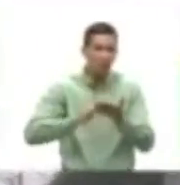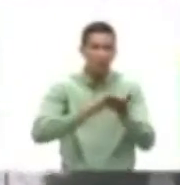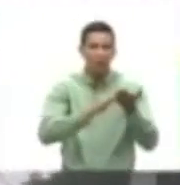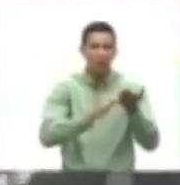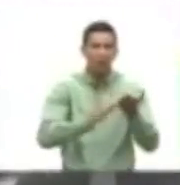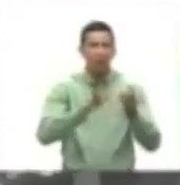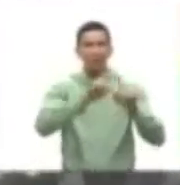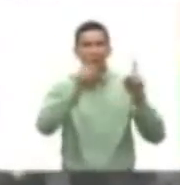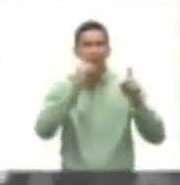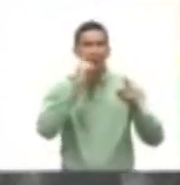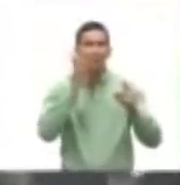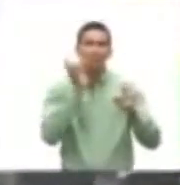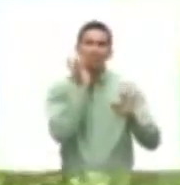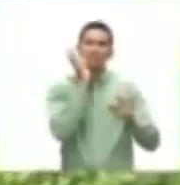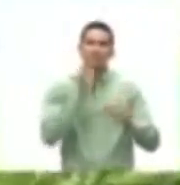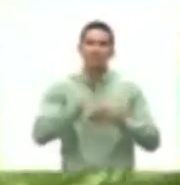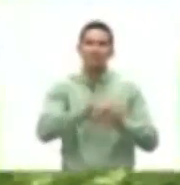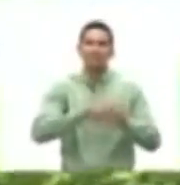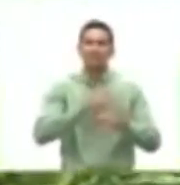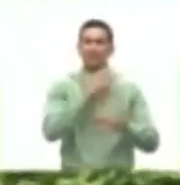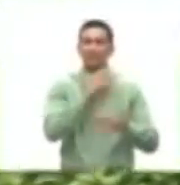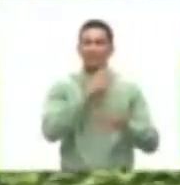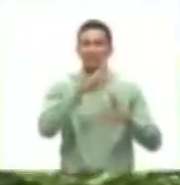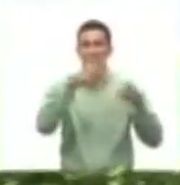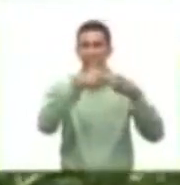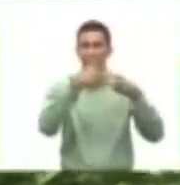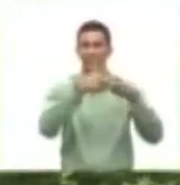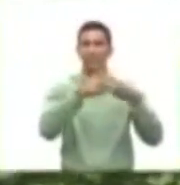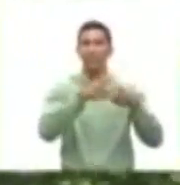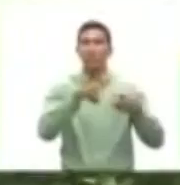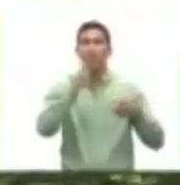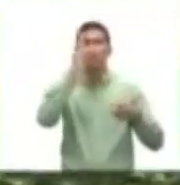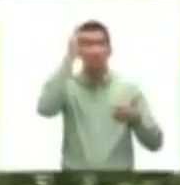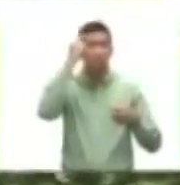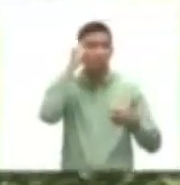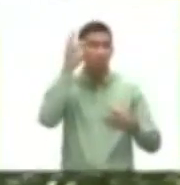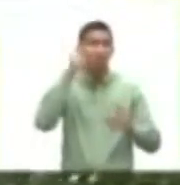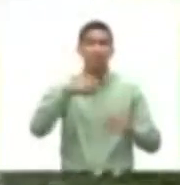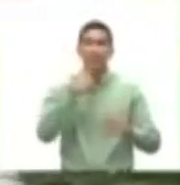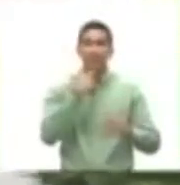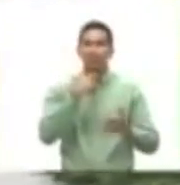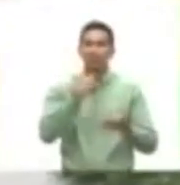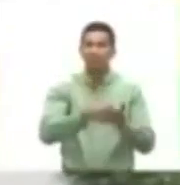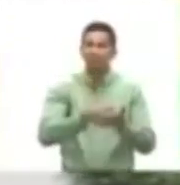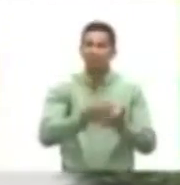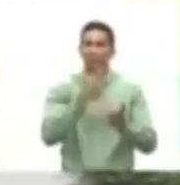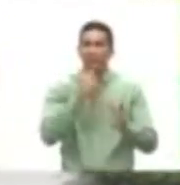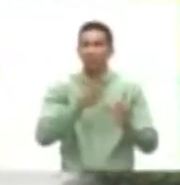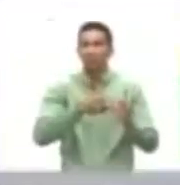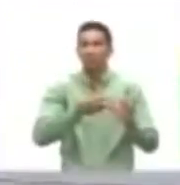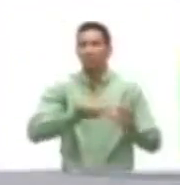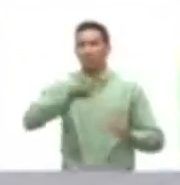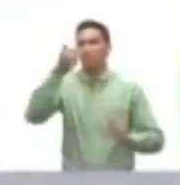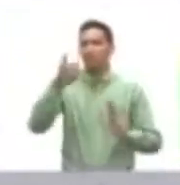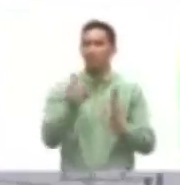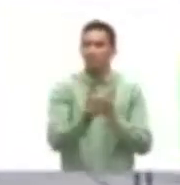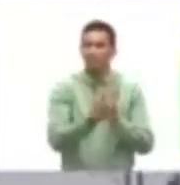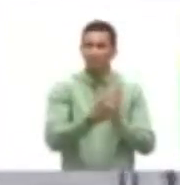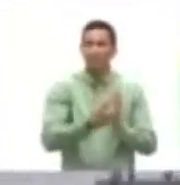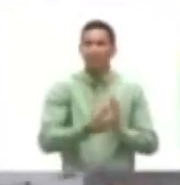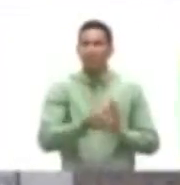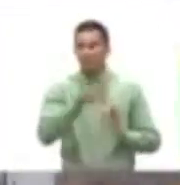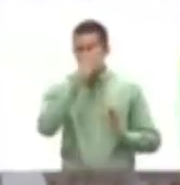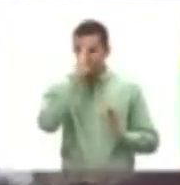de la crisis energética de la región, el futuro de Electricaribe y el tema tarifario en la costa. relacionado con las dudas que existen si